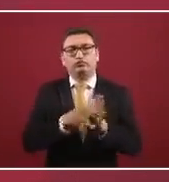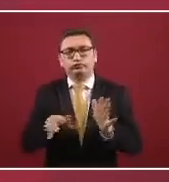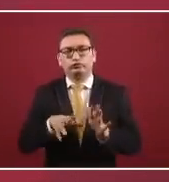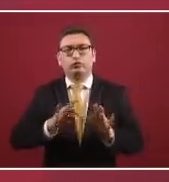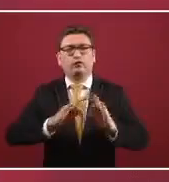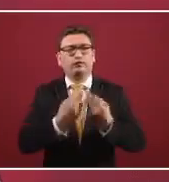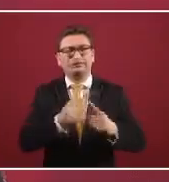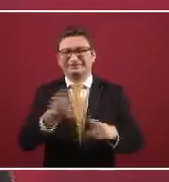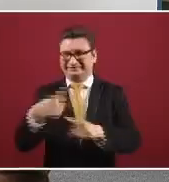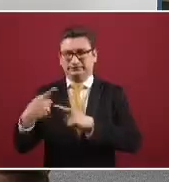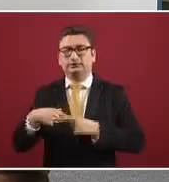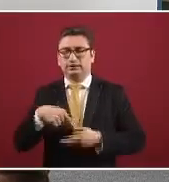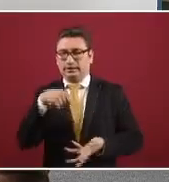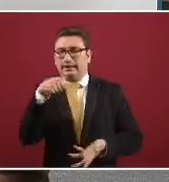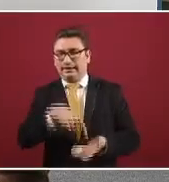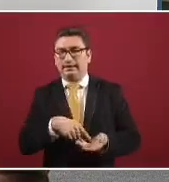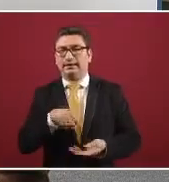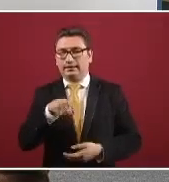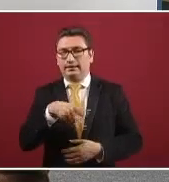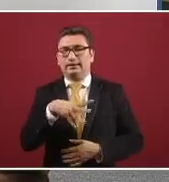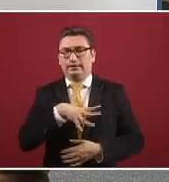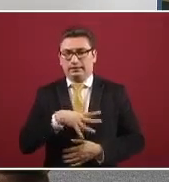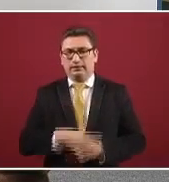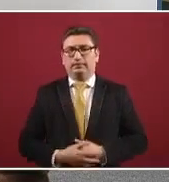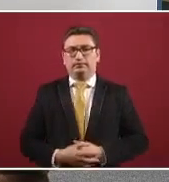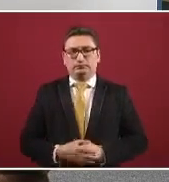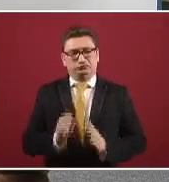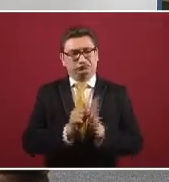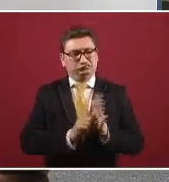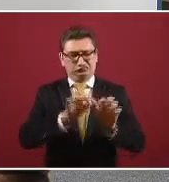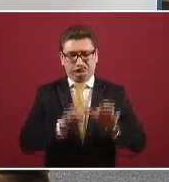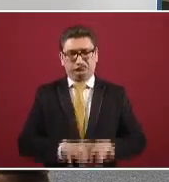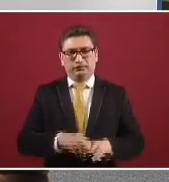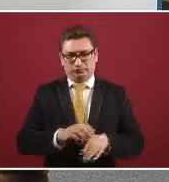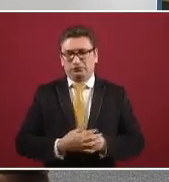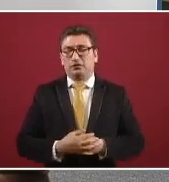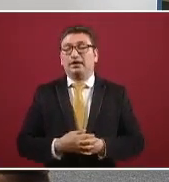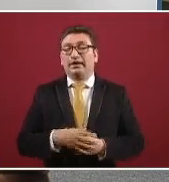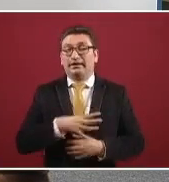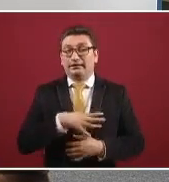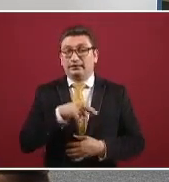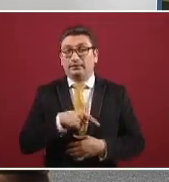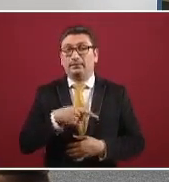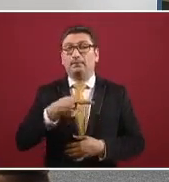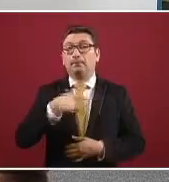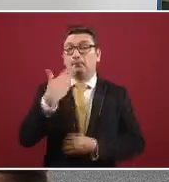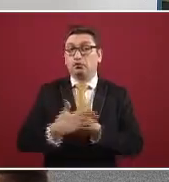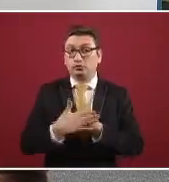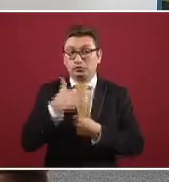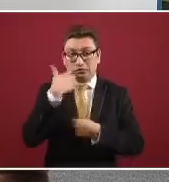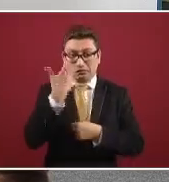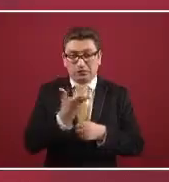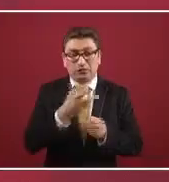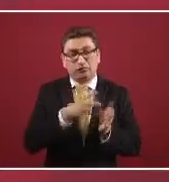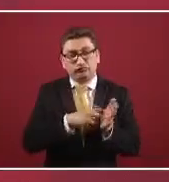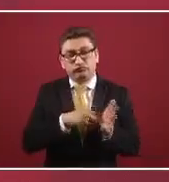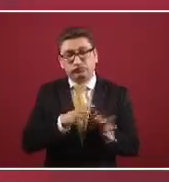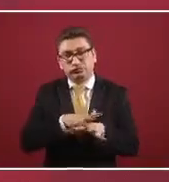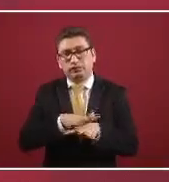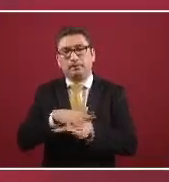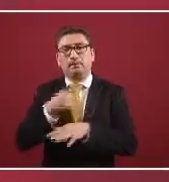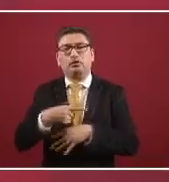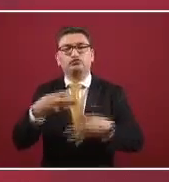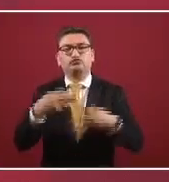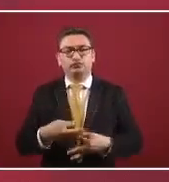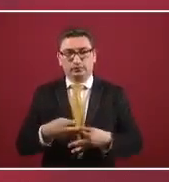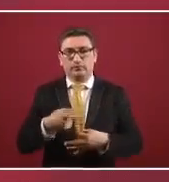están ejerciendo. Entonces, estamos buscando un sistema mucho más eficaz en tiempo real, pero bueno, estamos